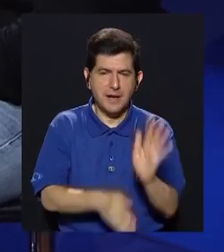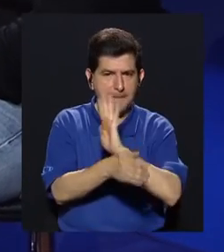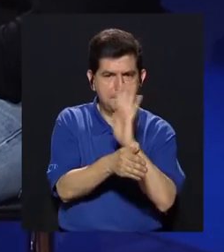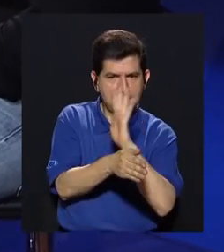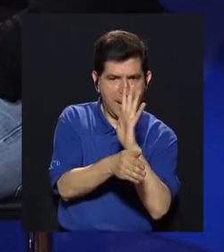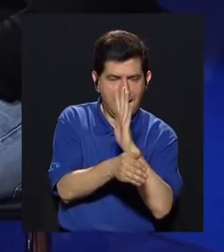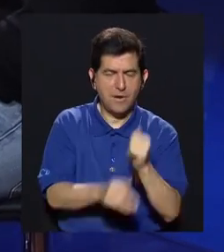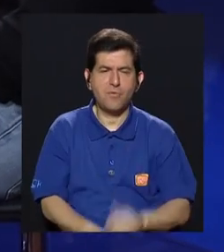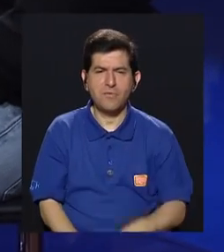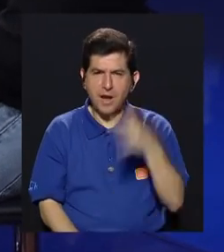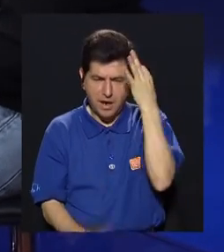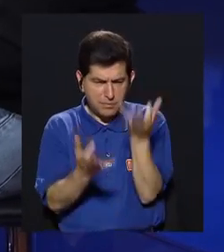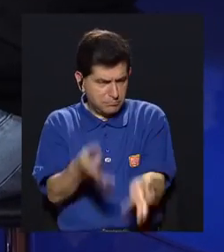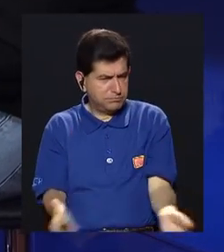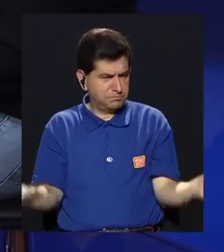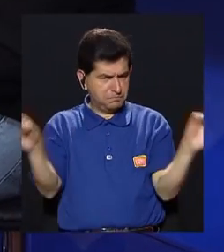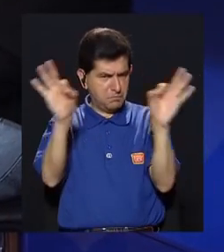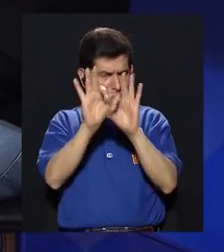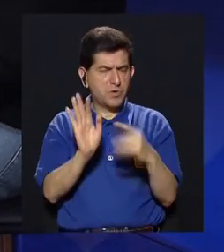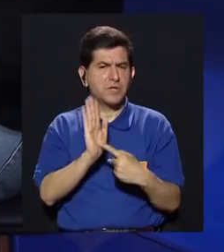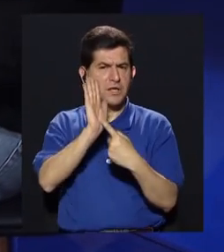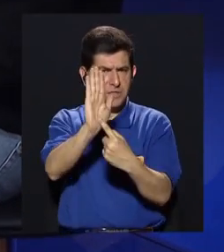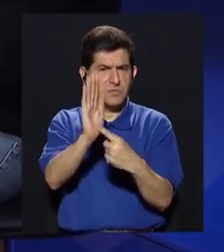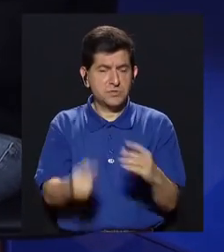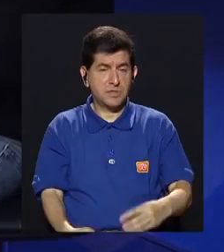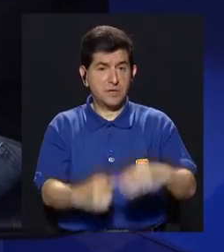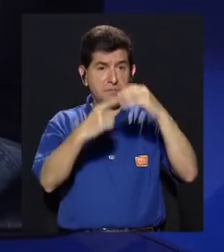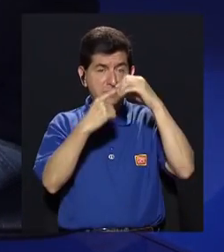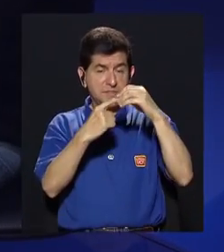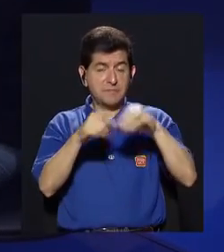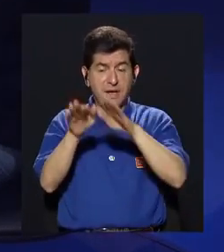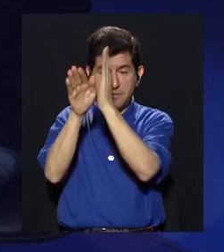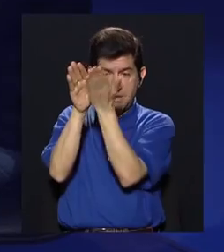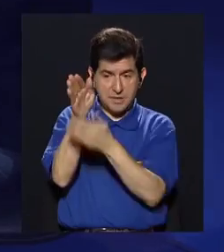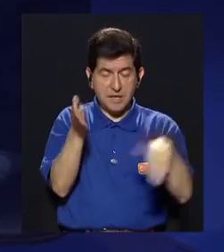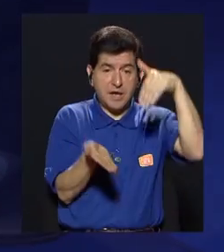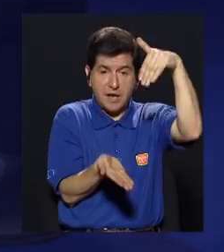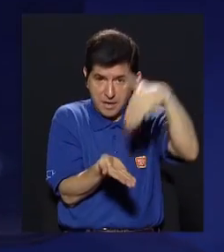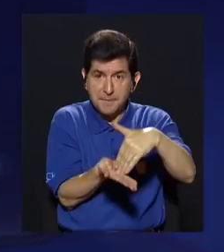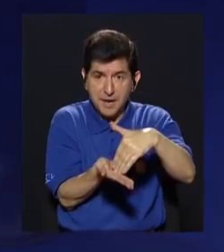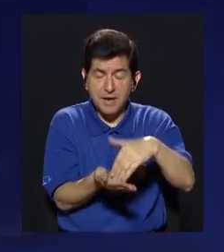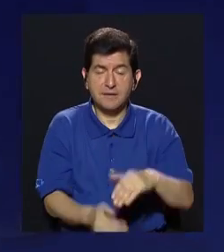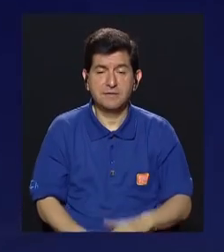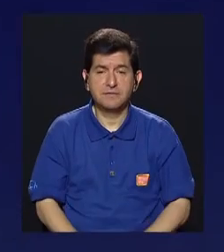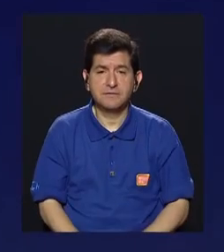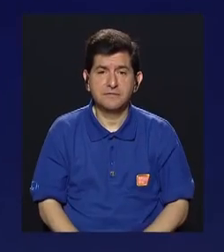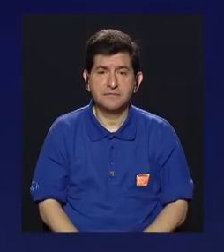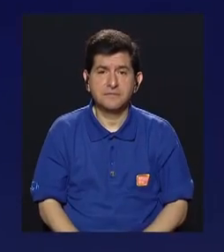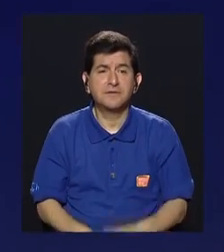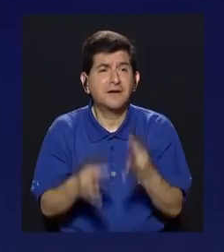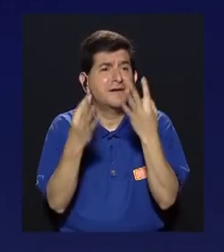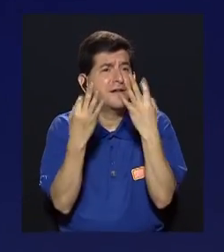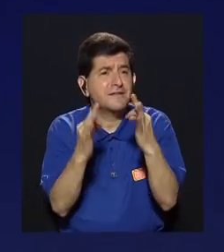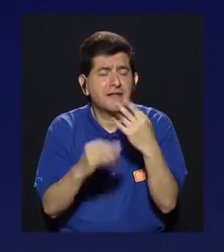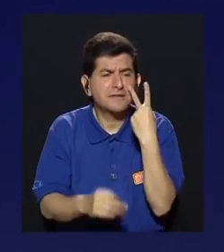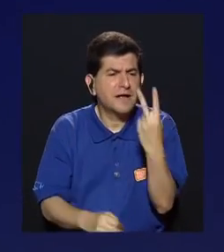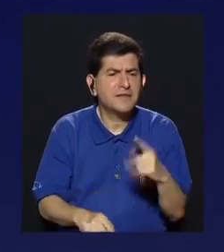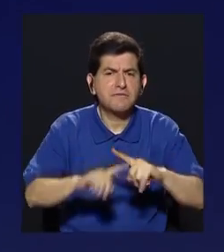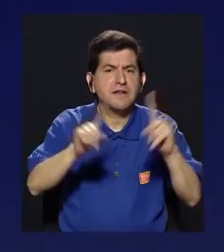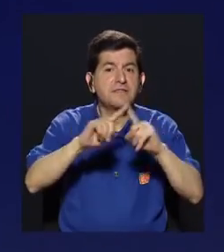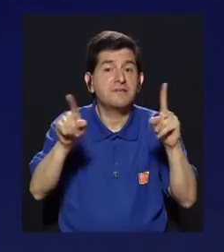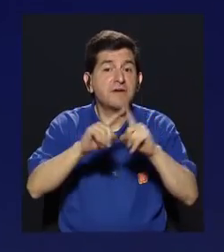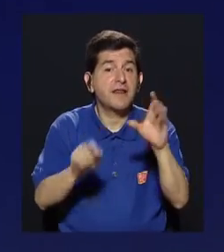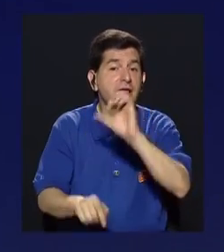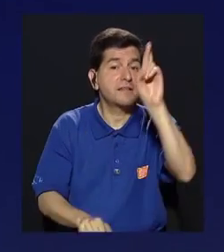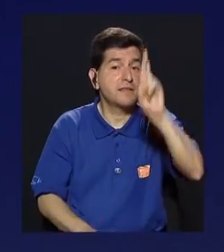que creo que es muy importante que se vea principalmente en el valle central para que veamos